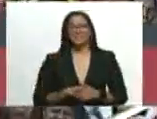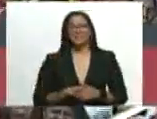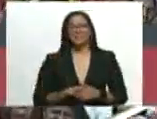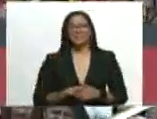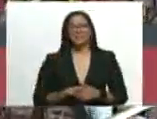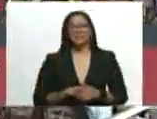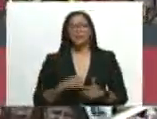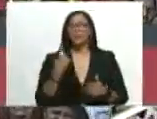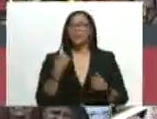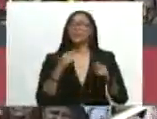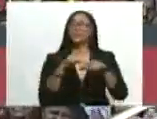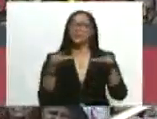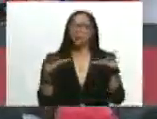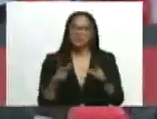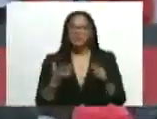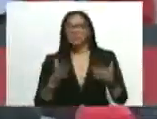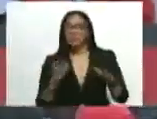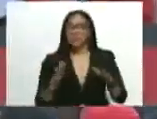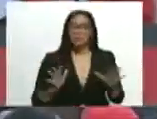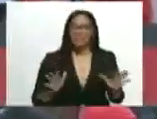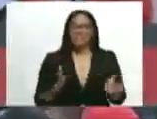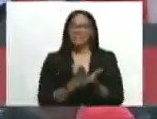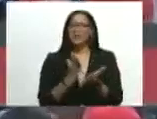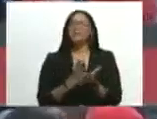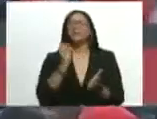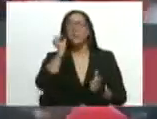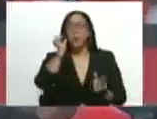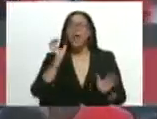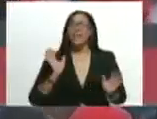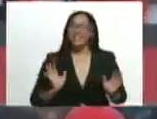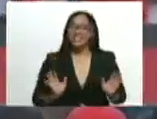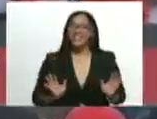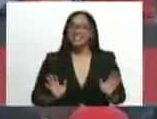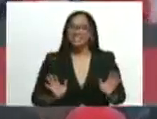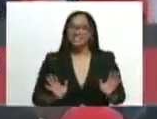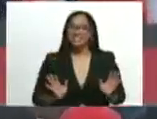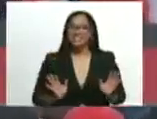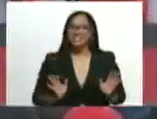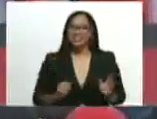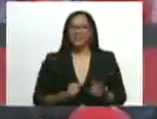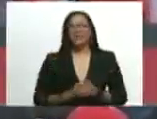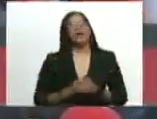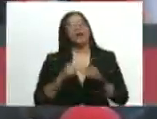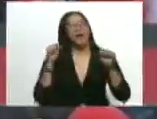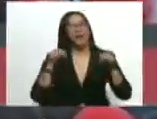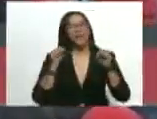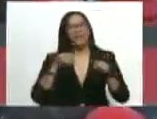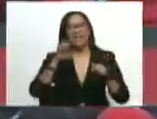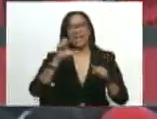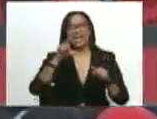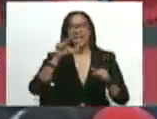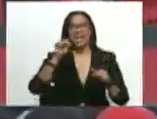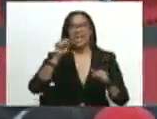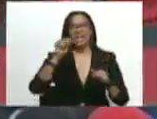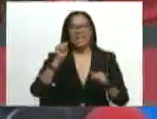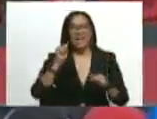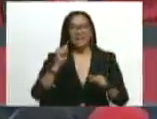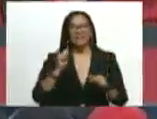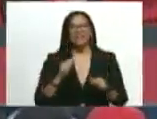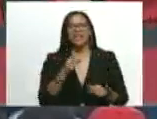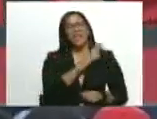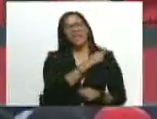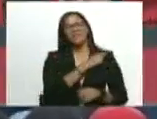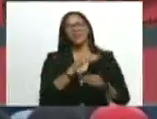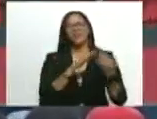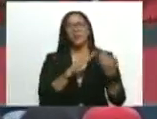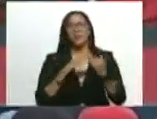ustedes una situación medio irregular pero siempre son mujeres Aquí está Elena cacique jefa de